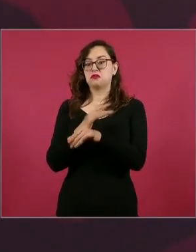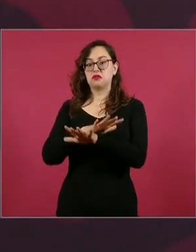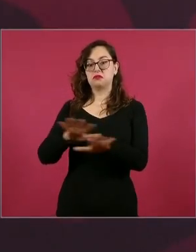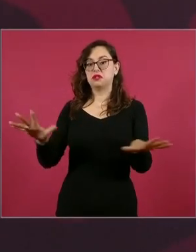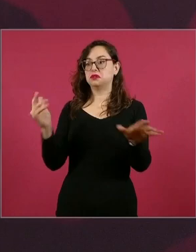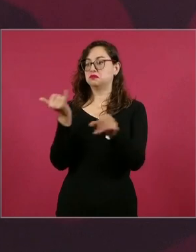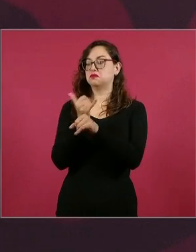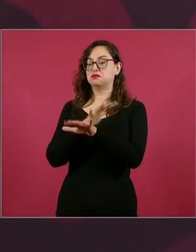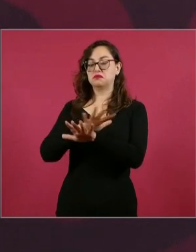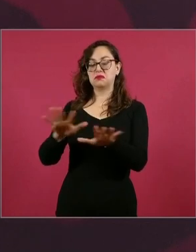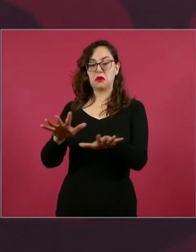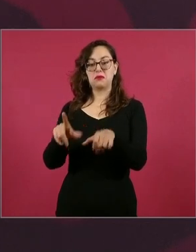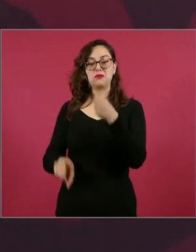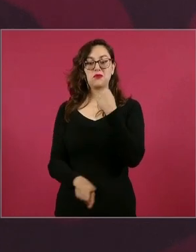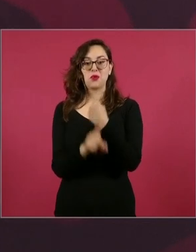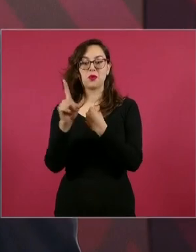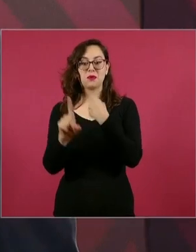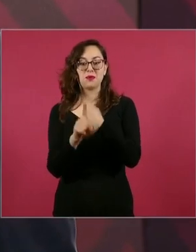hay